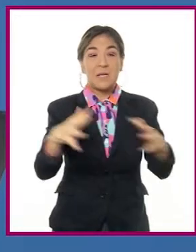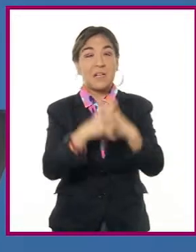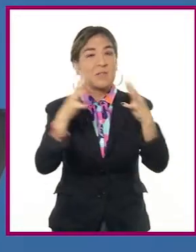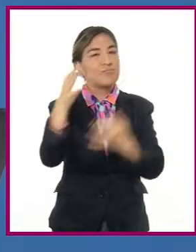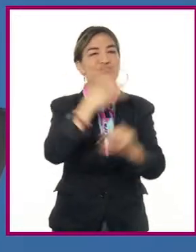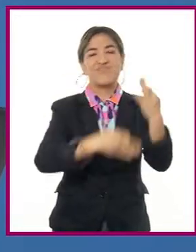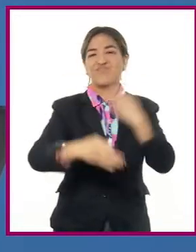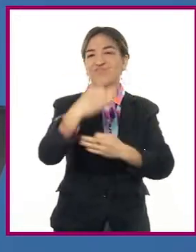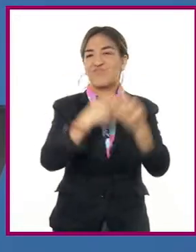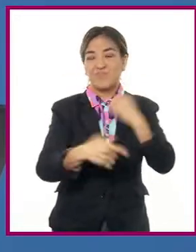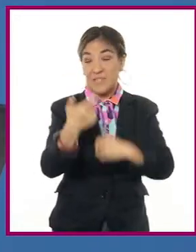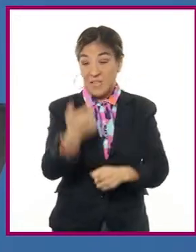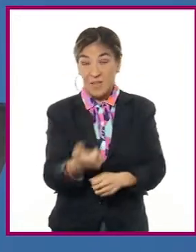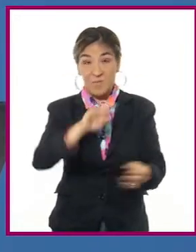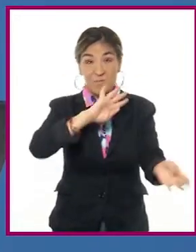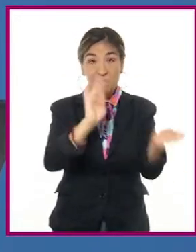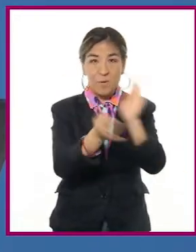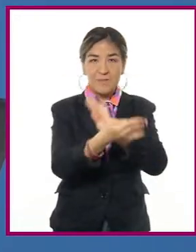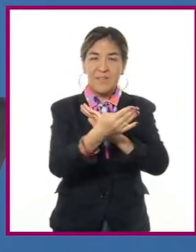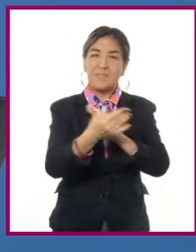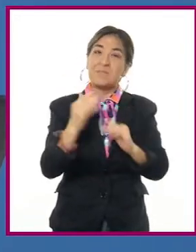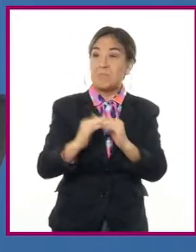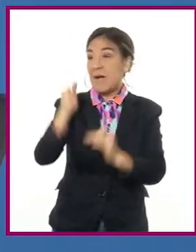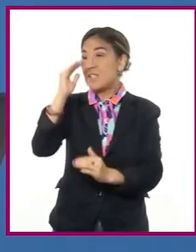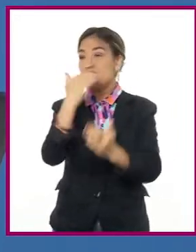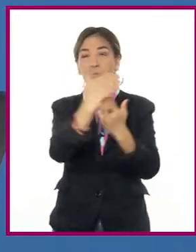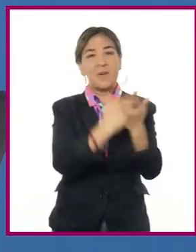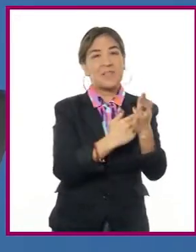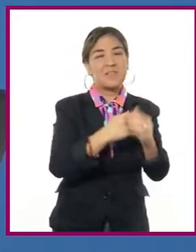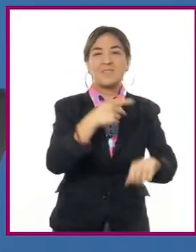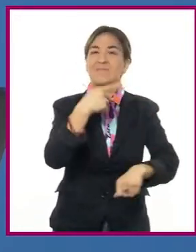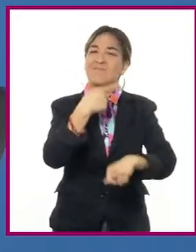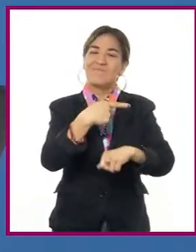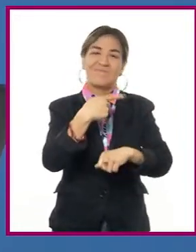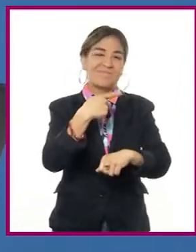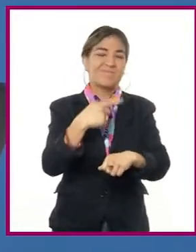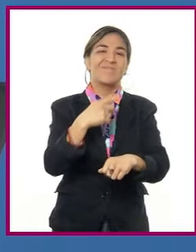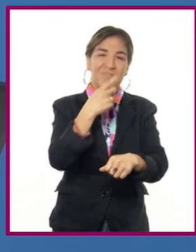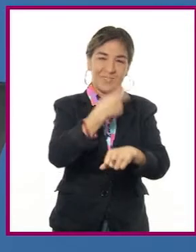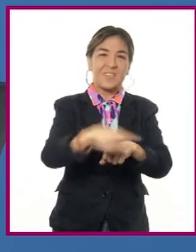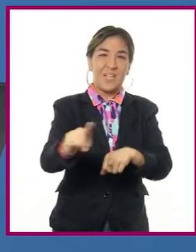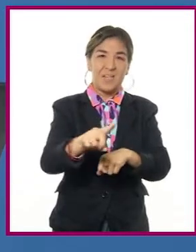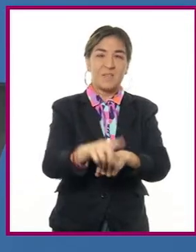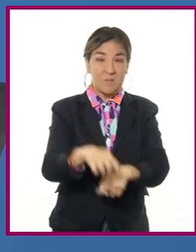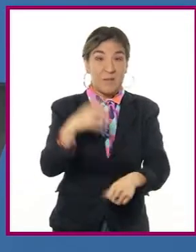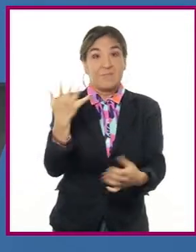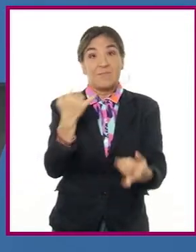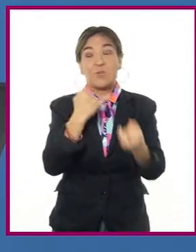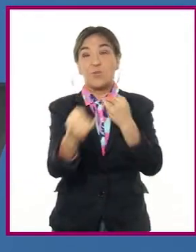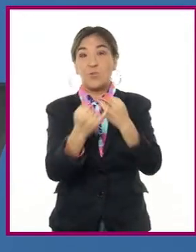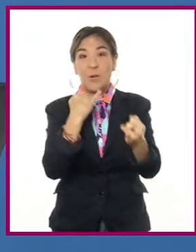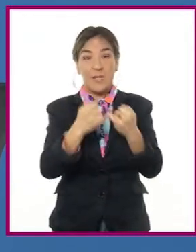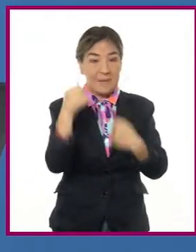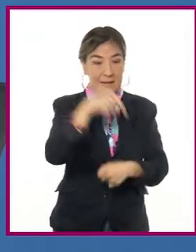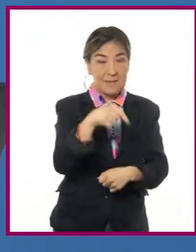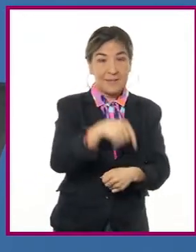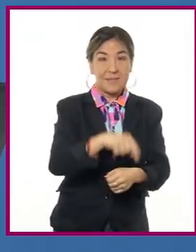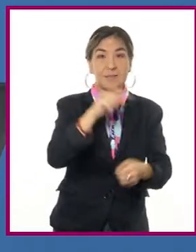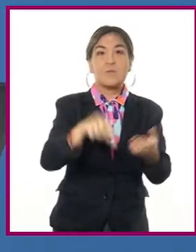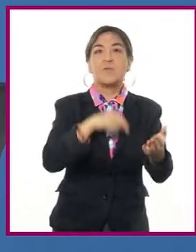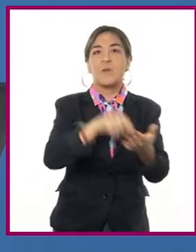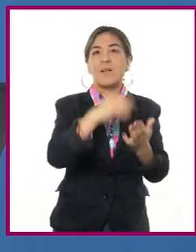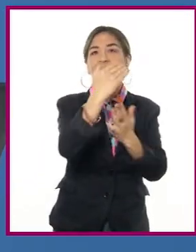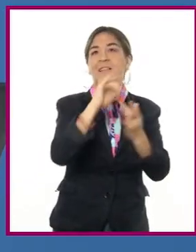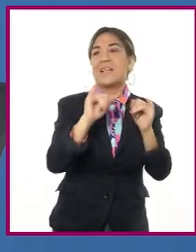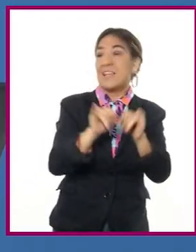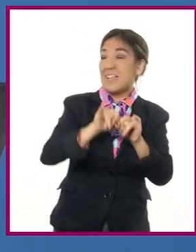economía mundial se afecta en mayor o menor escala. Por fortuna, nuestra patria está lejos del lugar de los